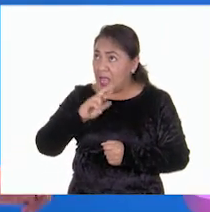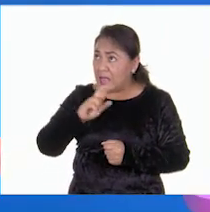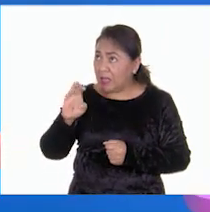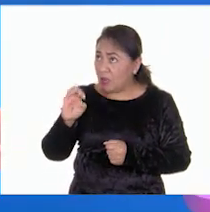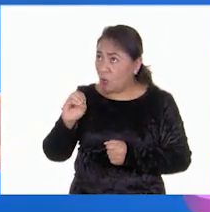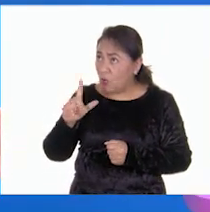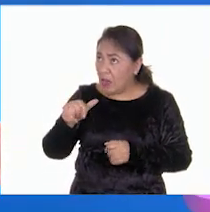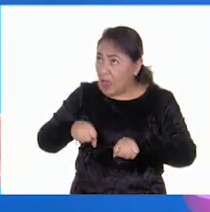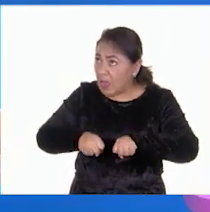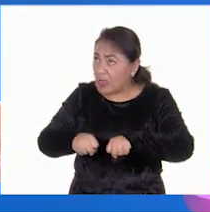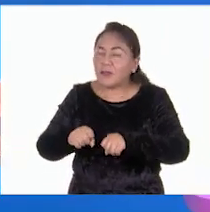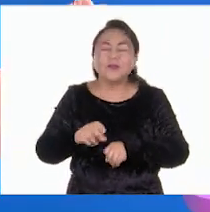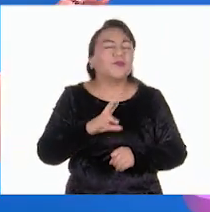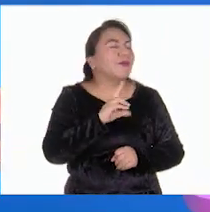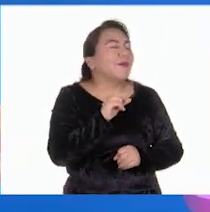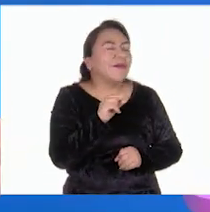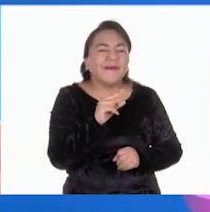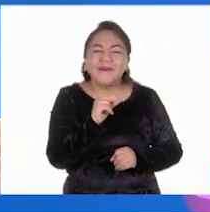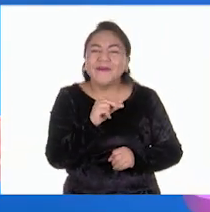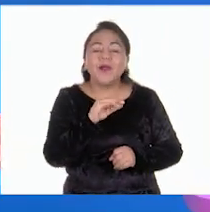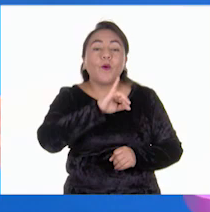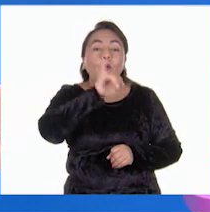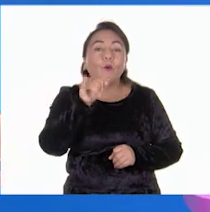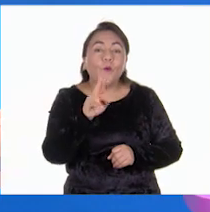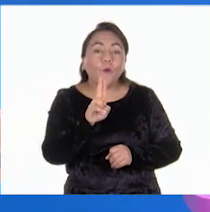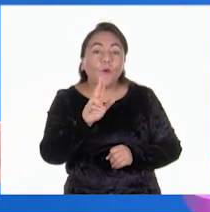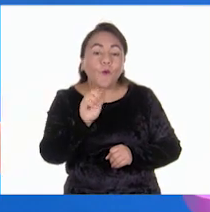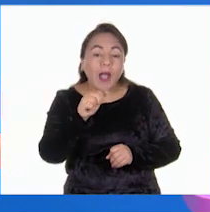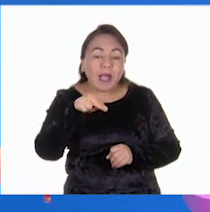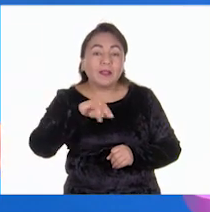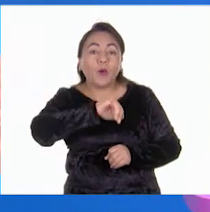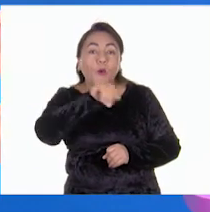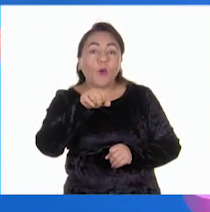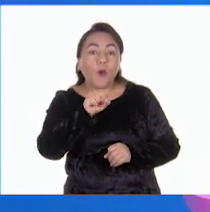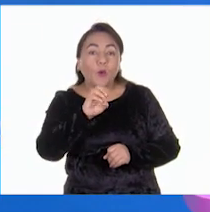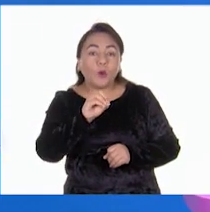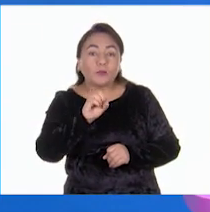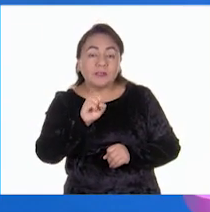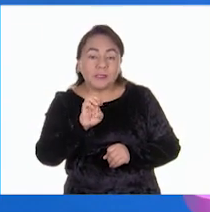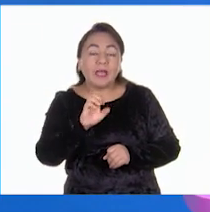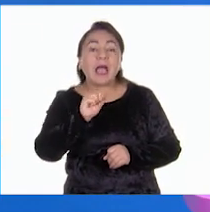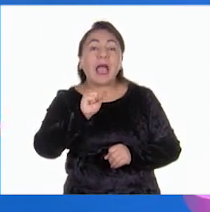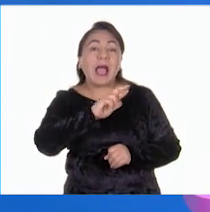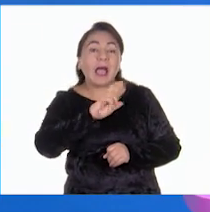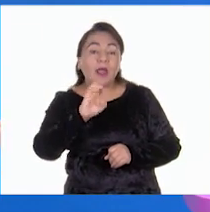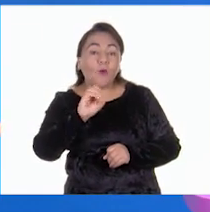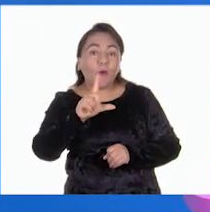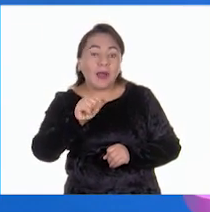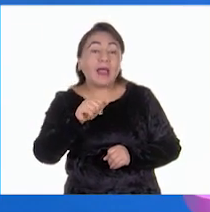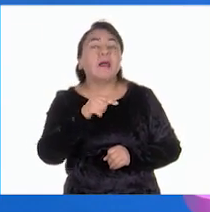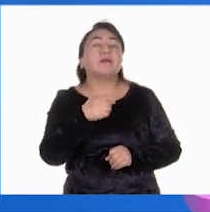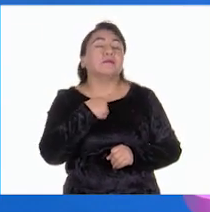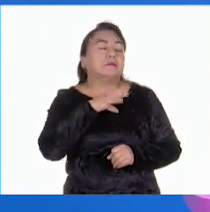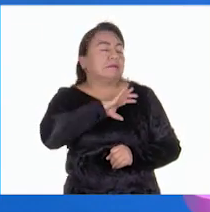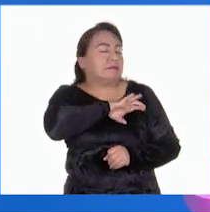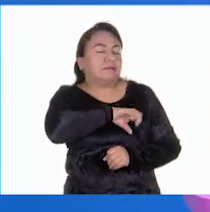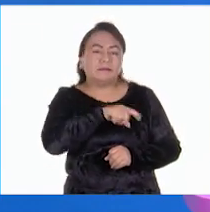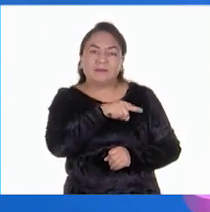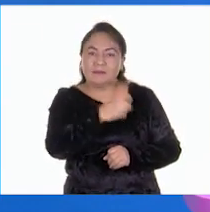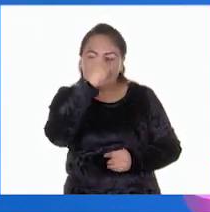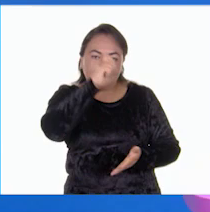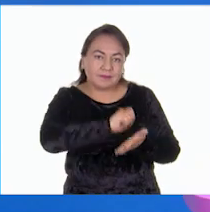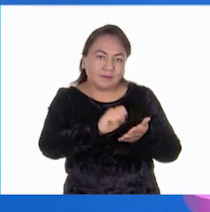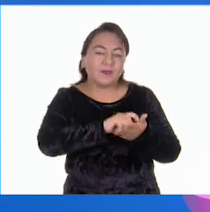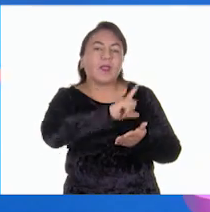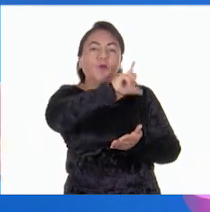Ton, se llama Juan José Arreola. Y es uno de mis escritores favoritos. Y te voy a prestar unos libros de cuentos de él